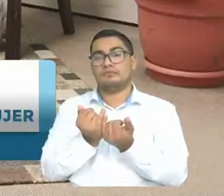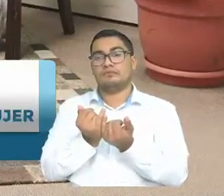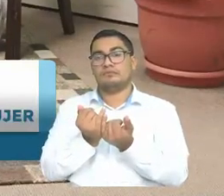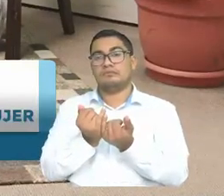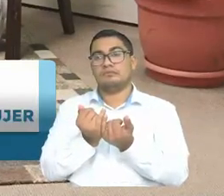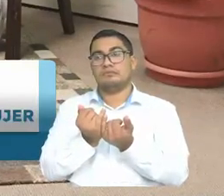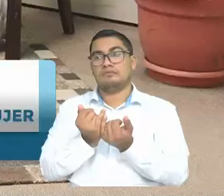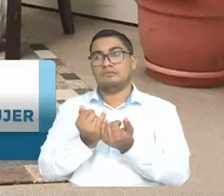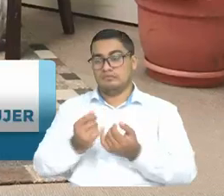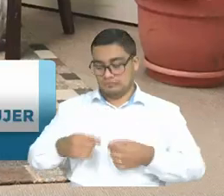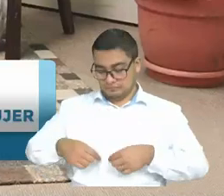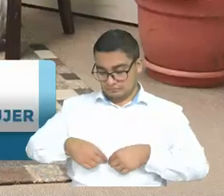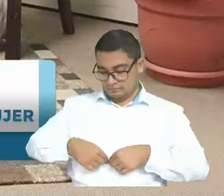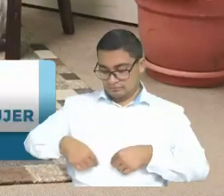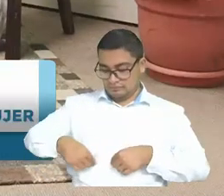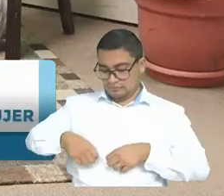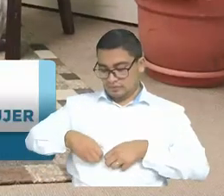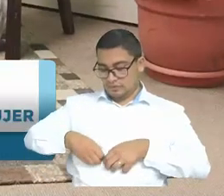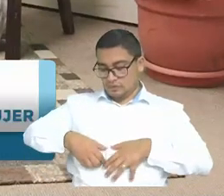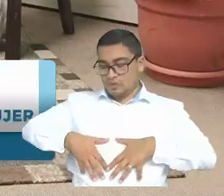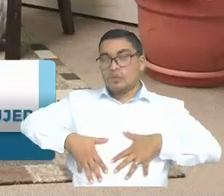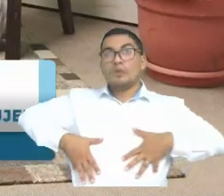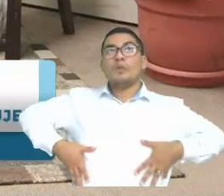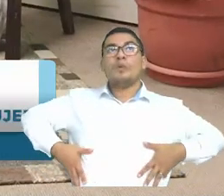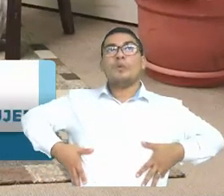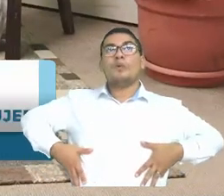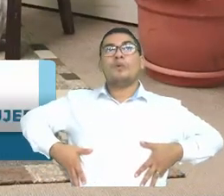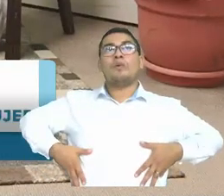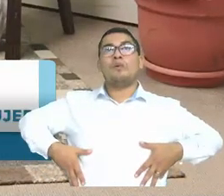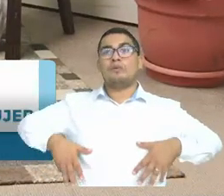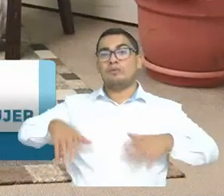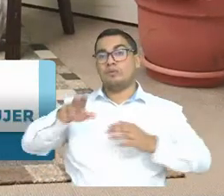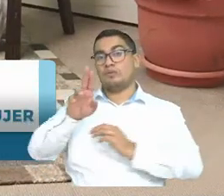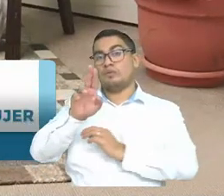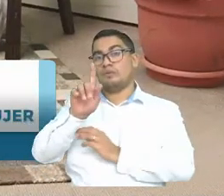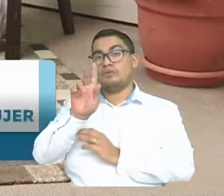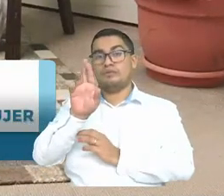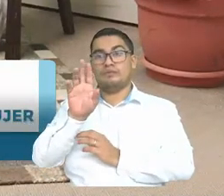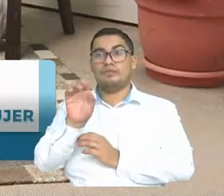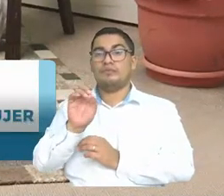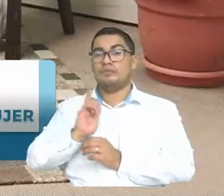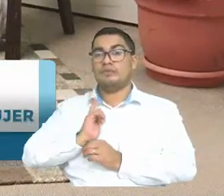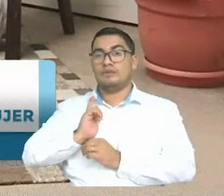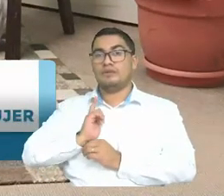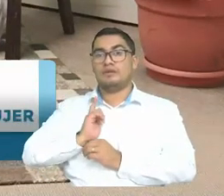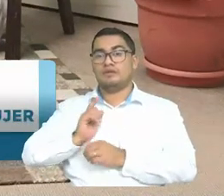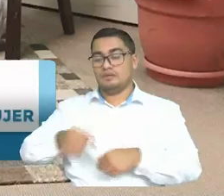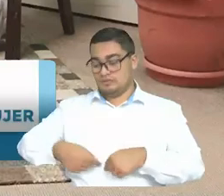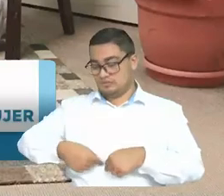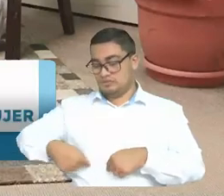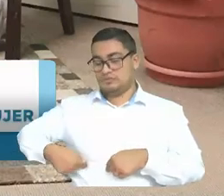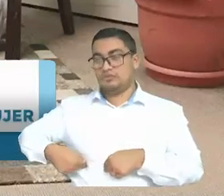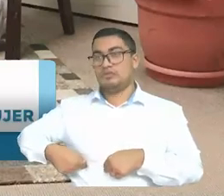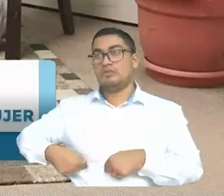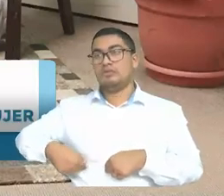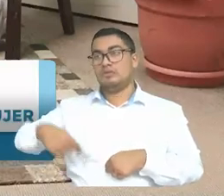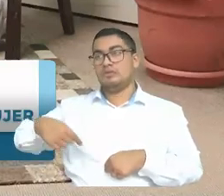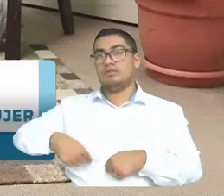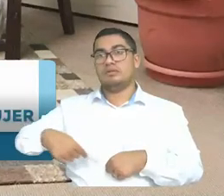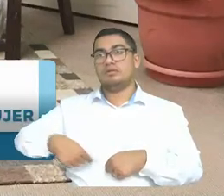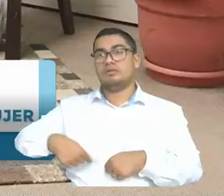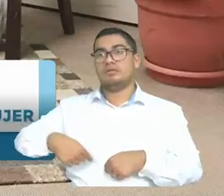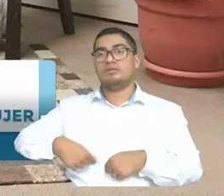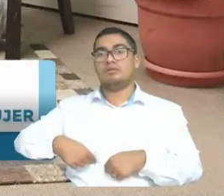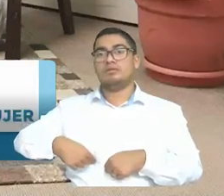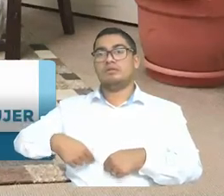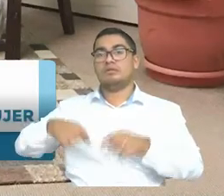un árbol empieza a desprender raíces, ¿verdad? Entonces, como el útero ya tiene una cicatriz, entonces estas raíces